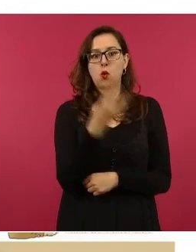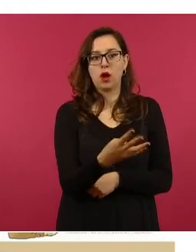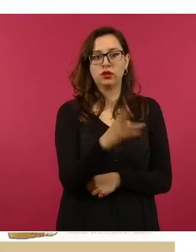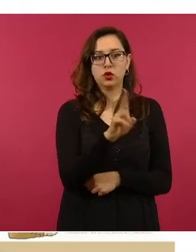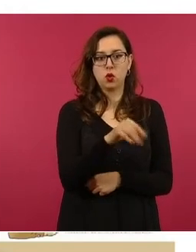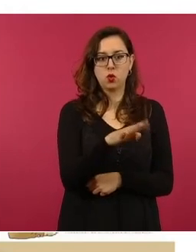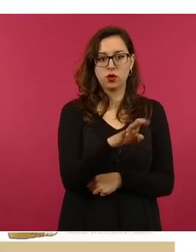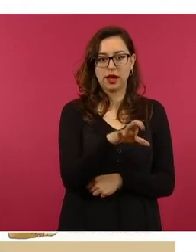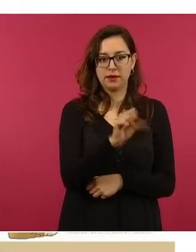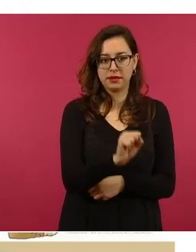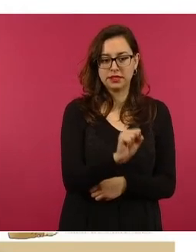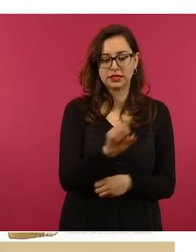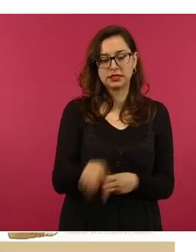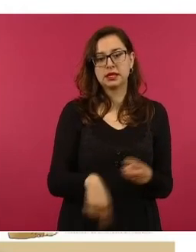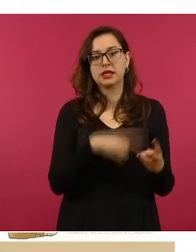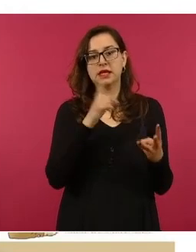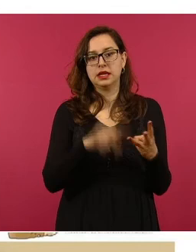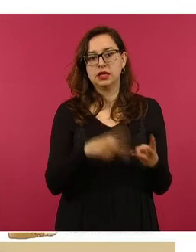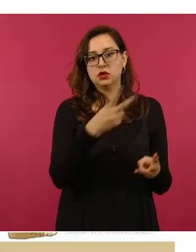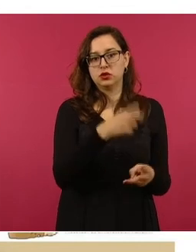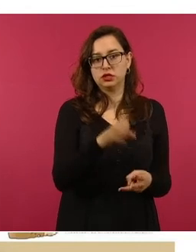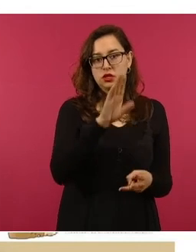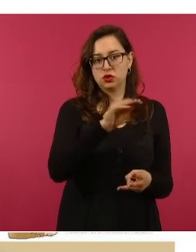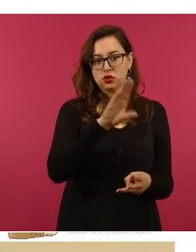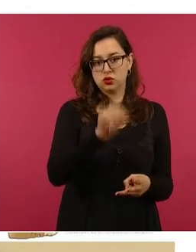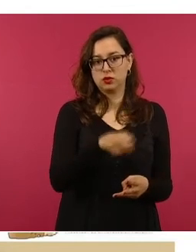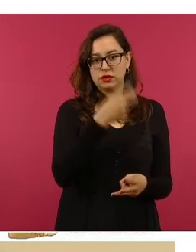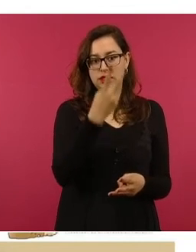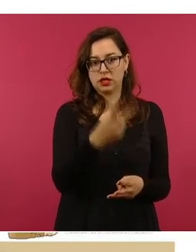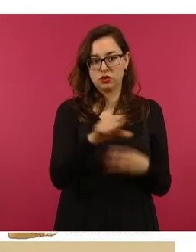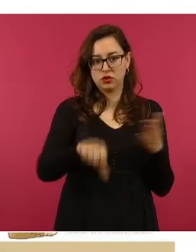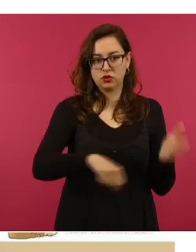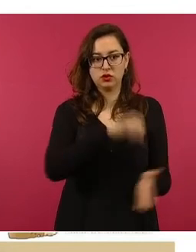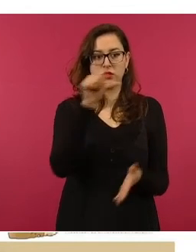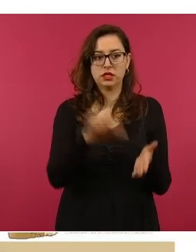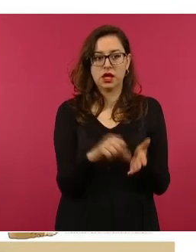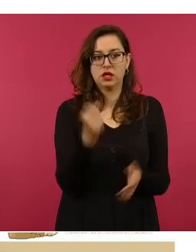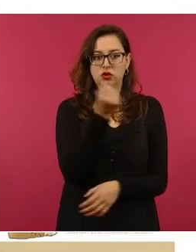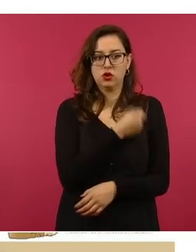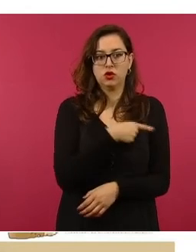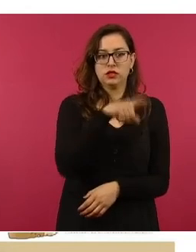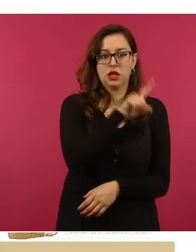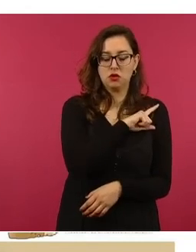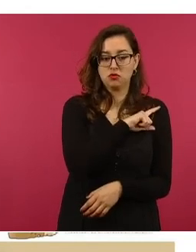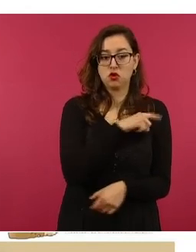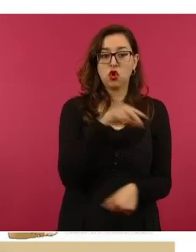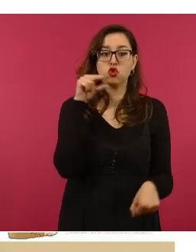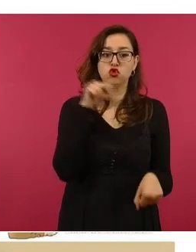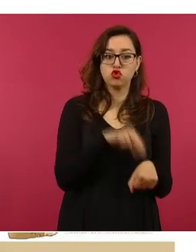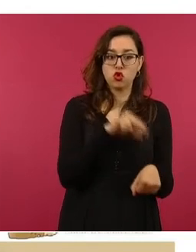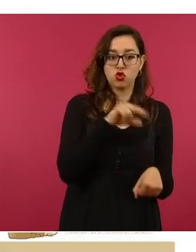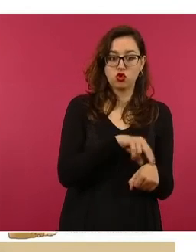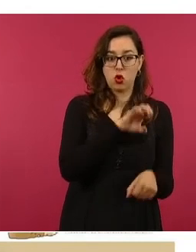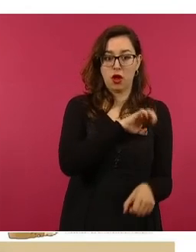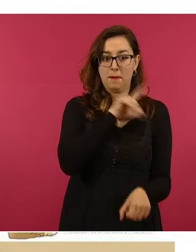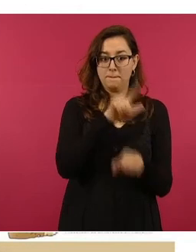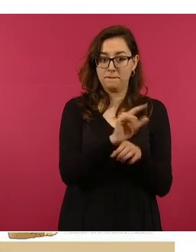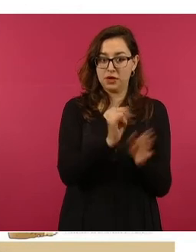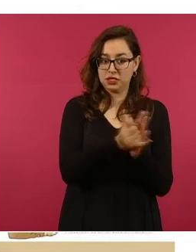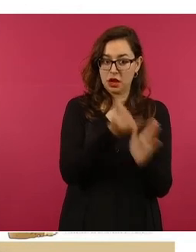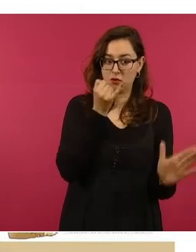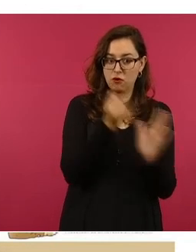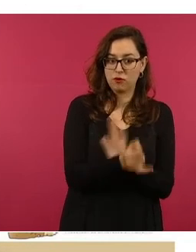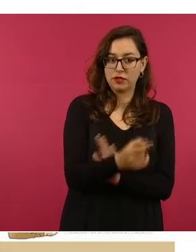centros de salud, con una cobertura del 100% de médicos especialistas y 97% de